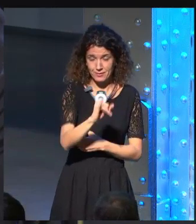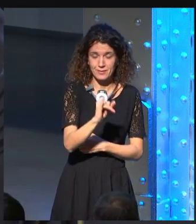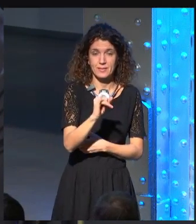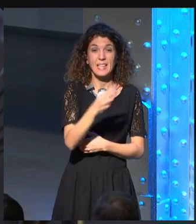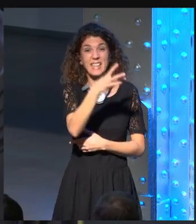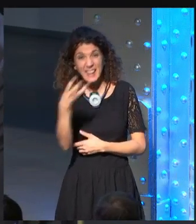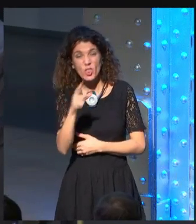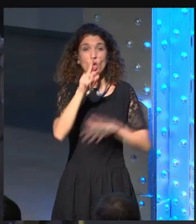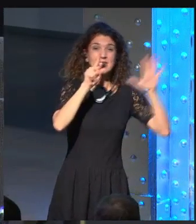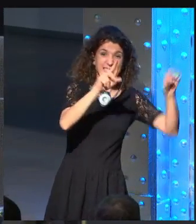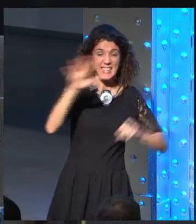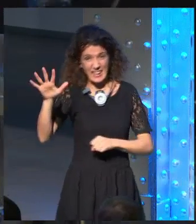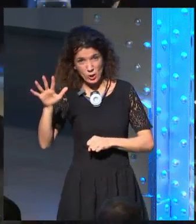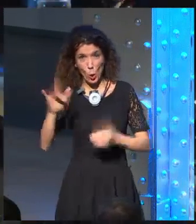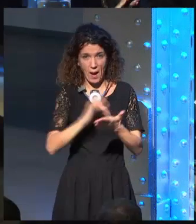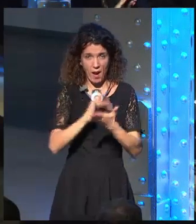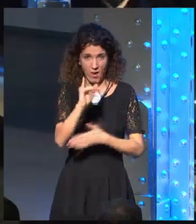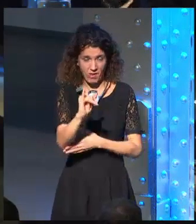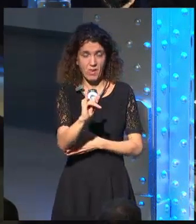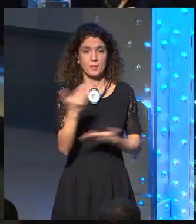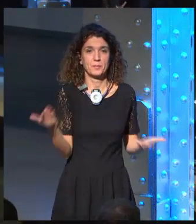Bueno, 365.